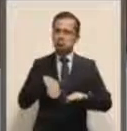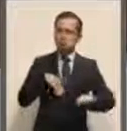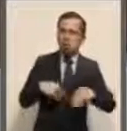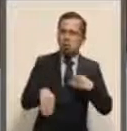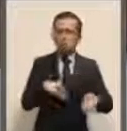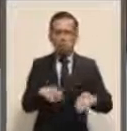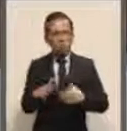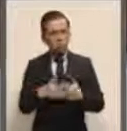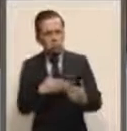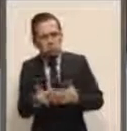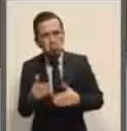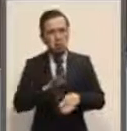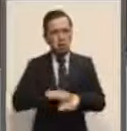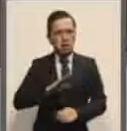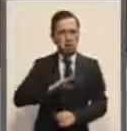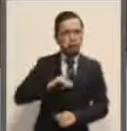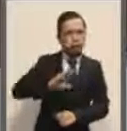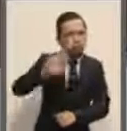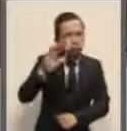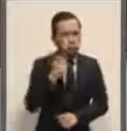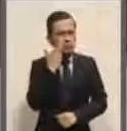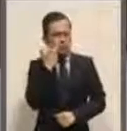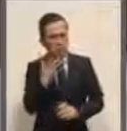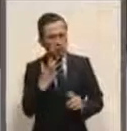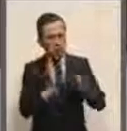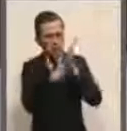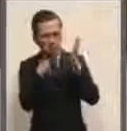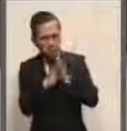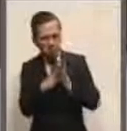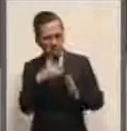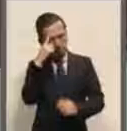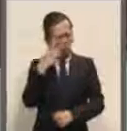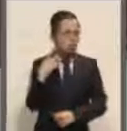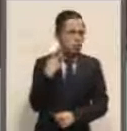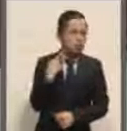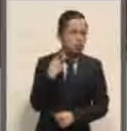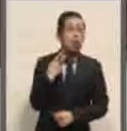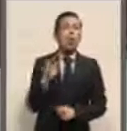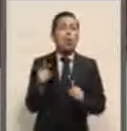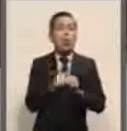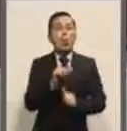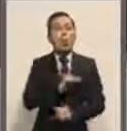busca incidir en la toma de decisiones políticas a través